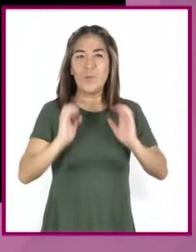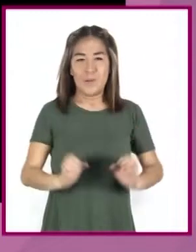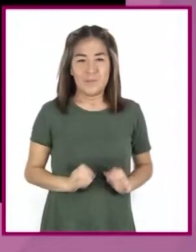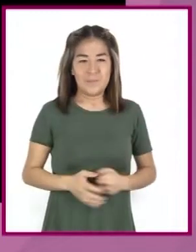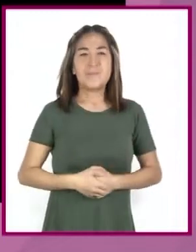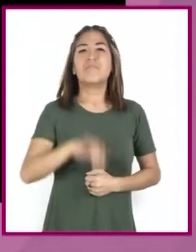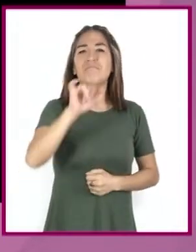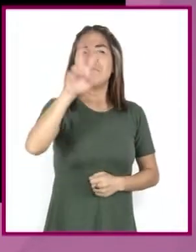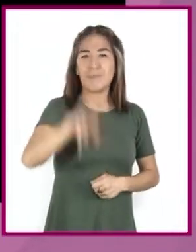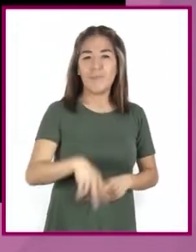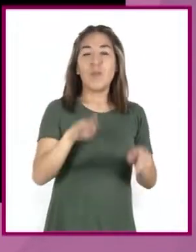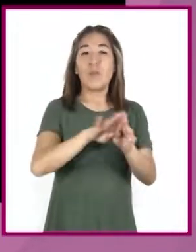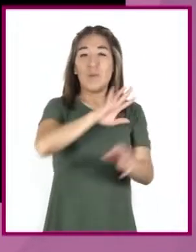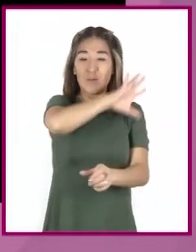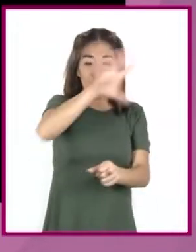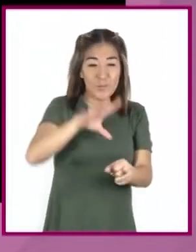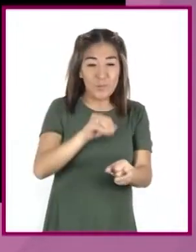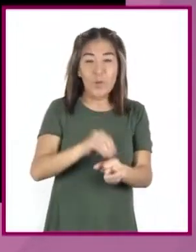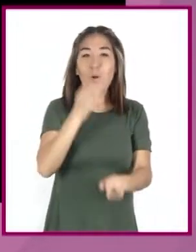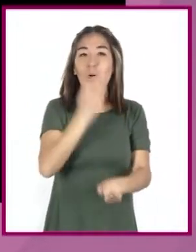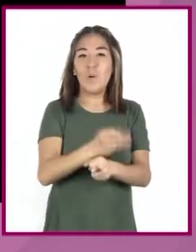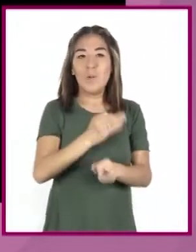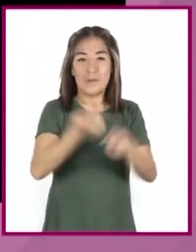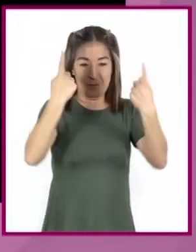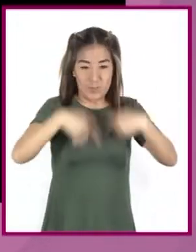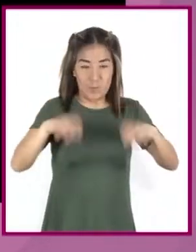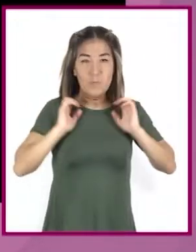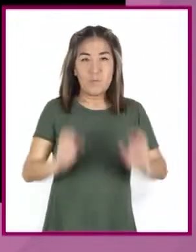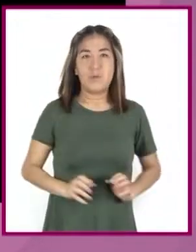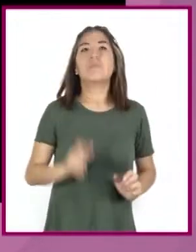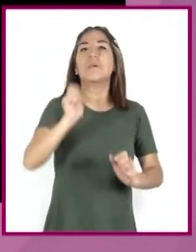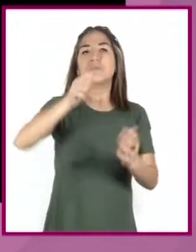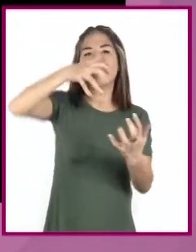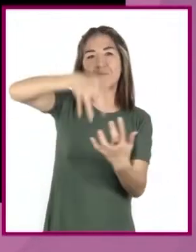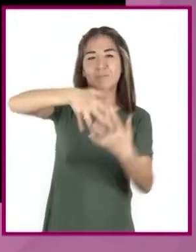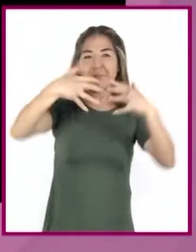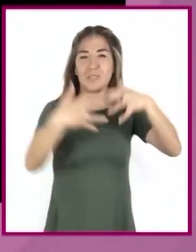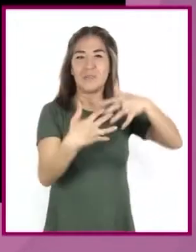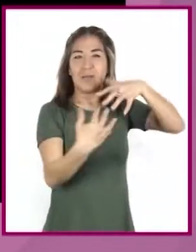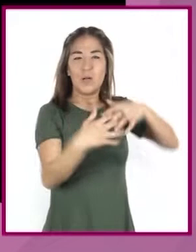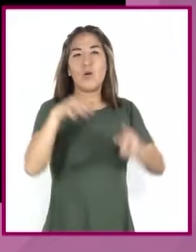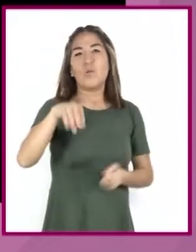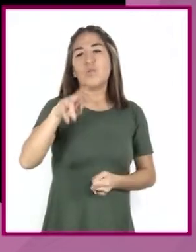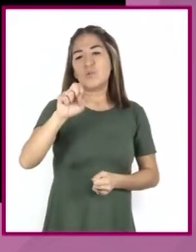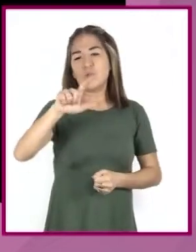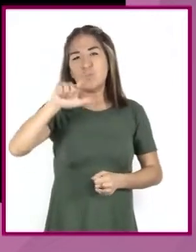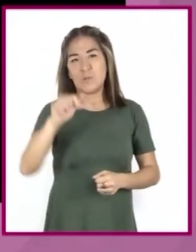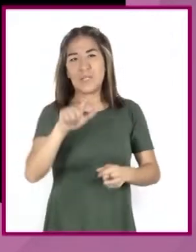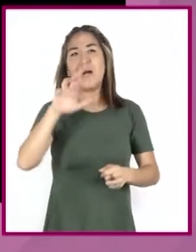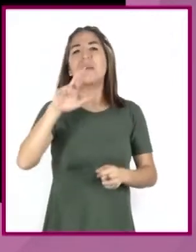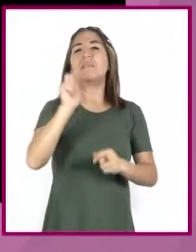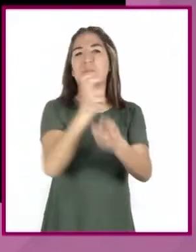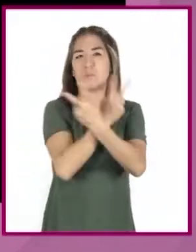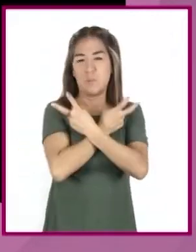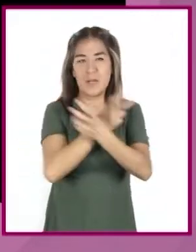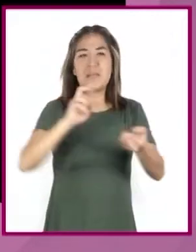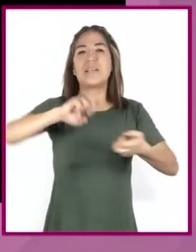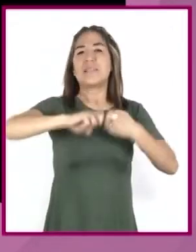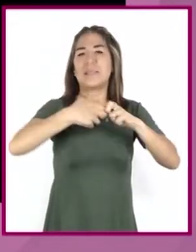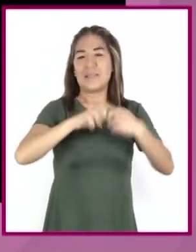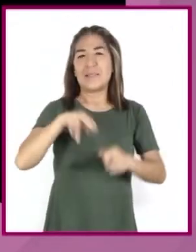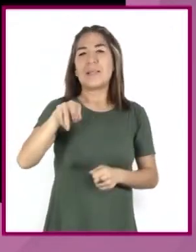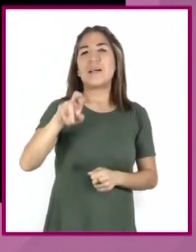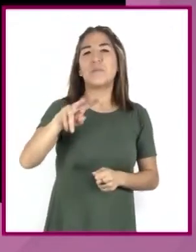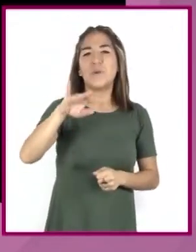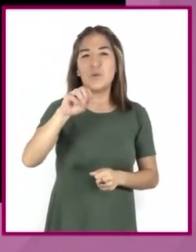casi todas las células de nuestro cuerpo están organizadas formando tejidos, como el muscular o el nervioso. Bueno, con decirte que